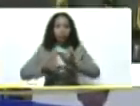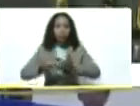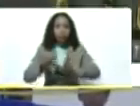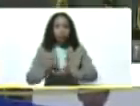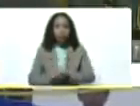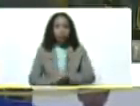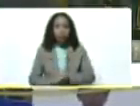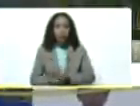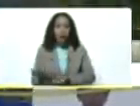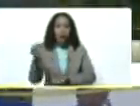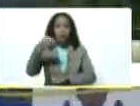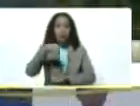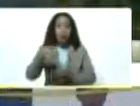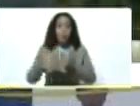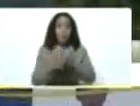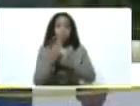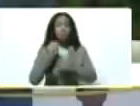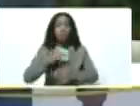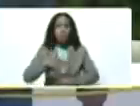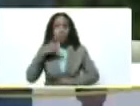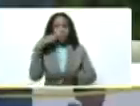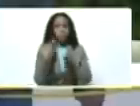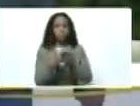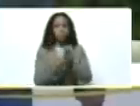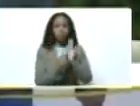Y además el ALBA puede mostrar